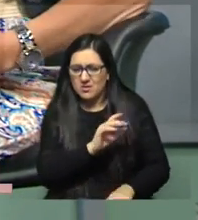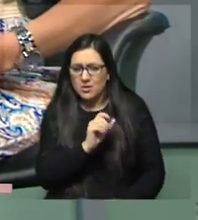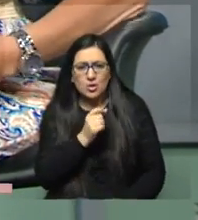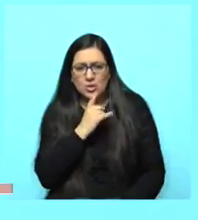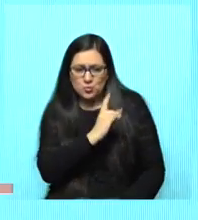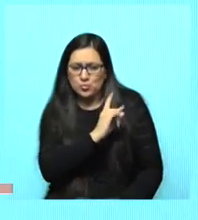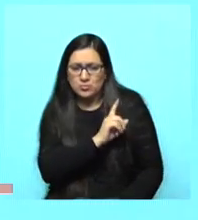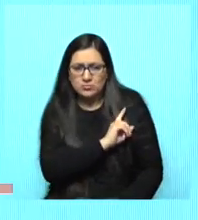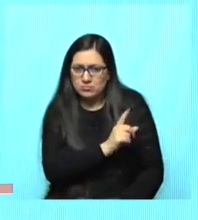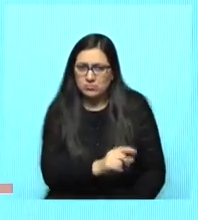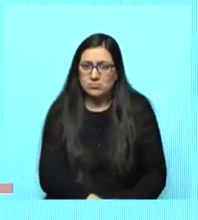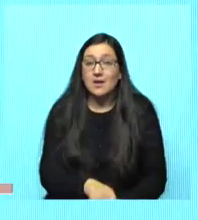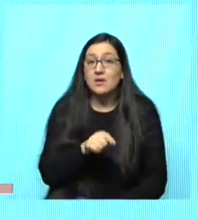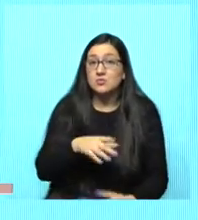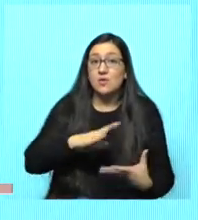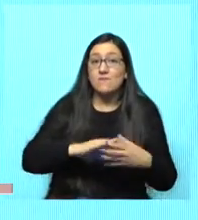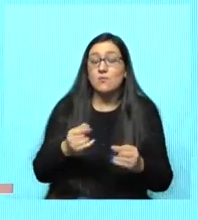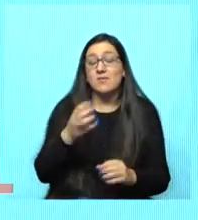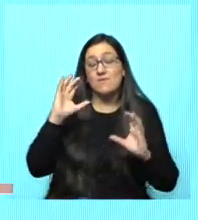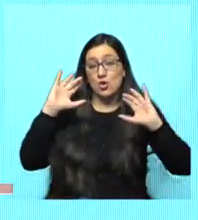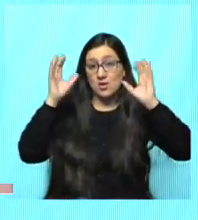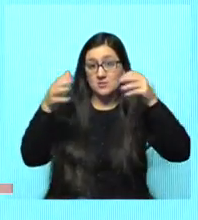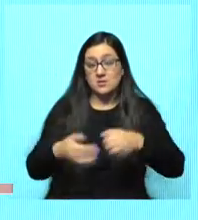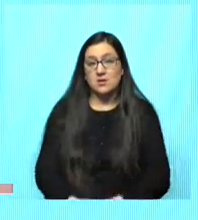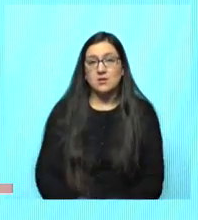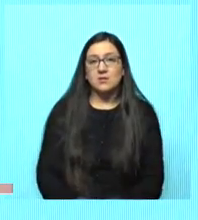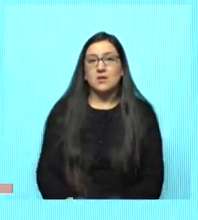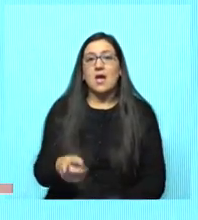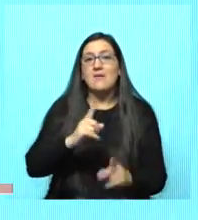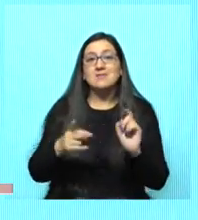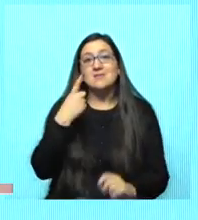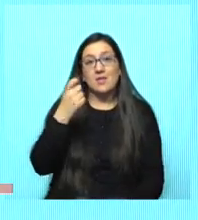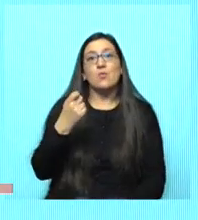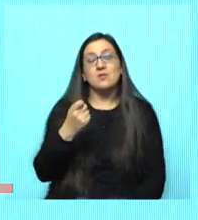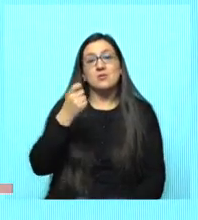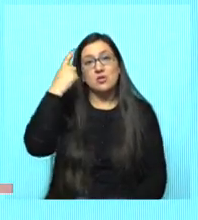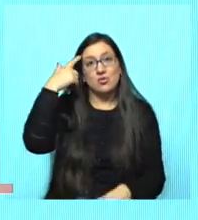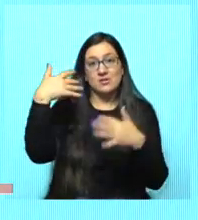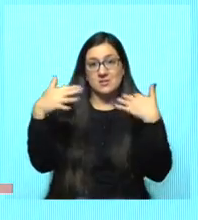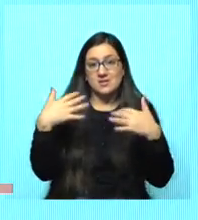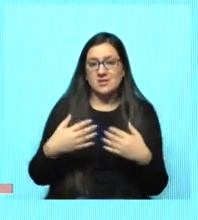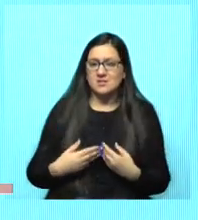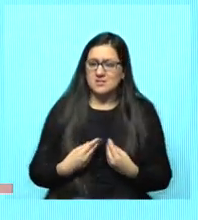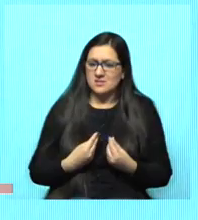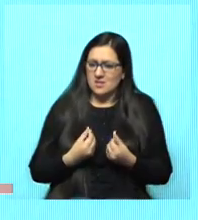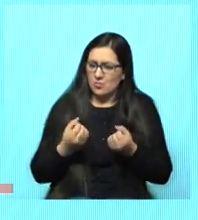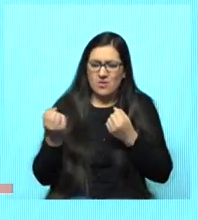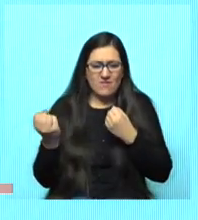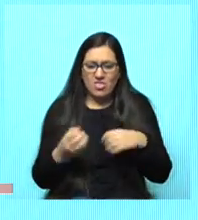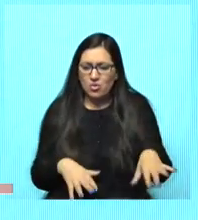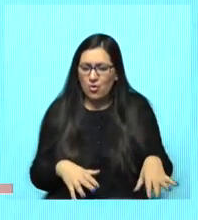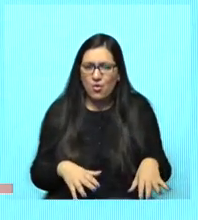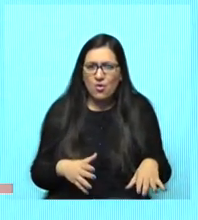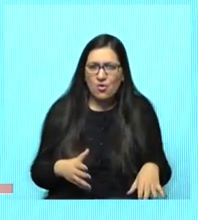forma de violencia. E incluso muchas veces también detectada por los propios adolescentes, ¿no? Que sienten como ese abandono también a veces